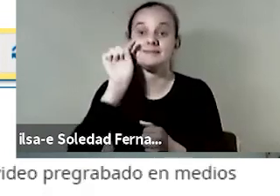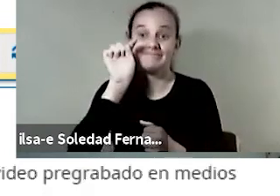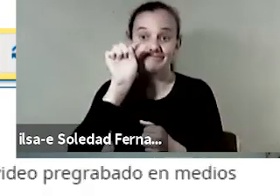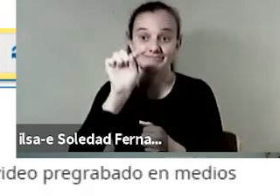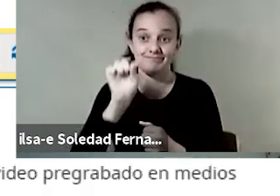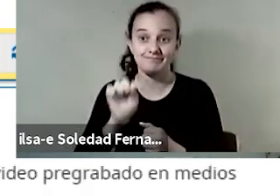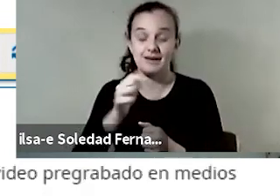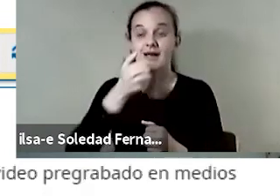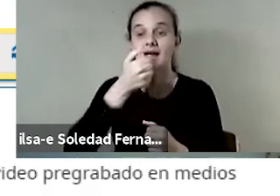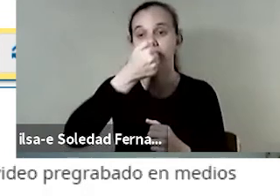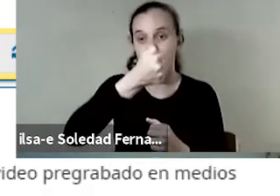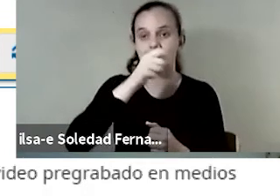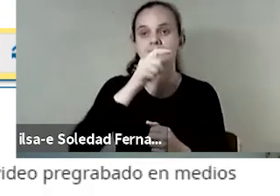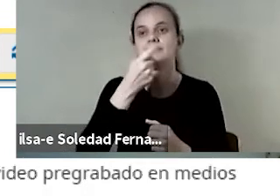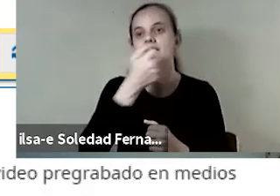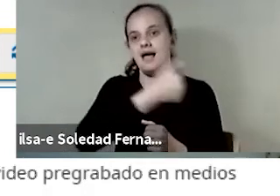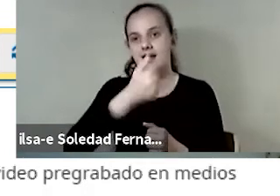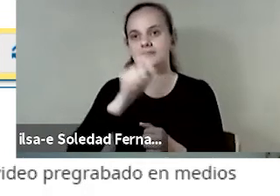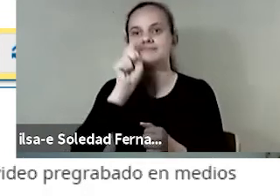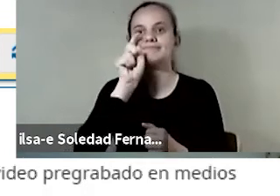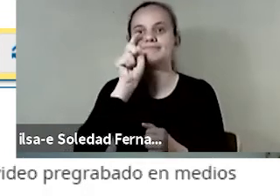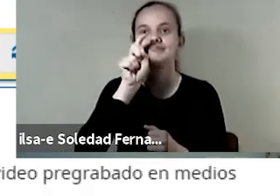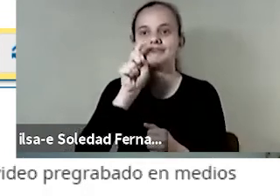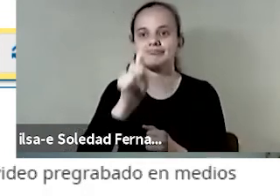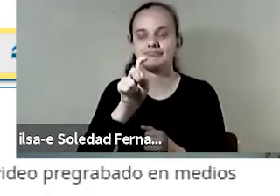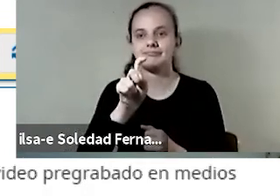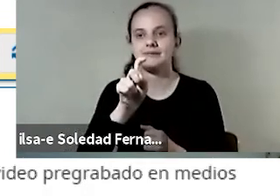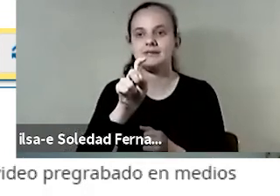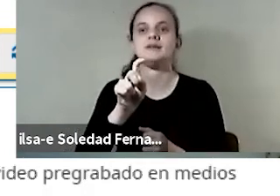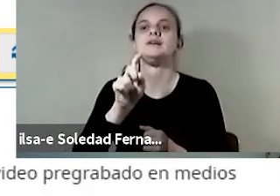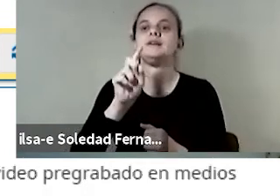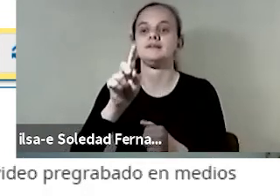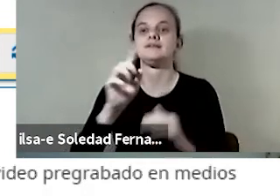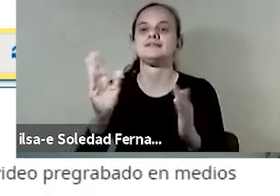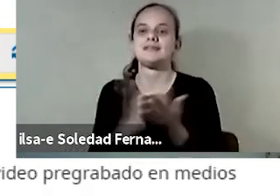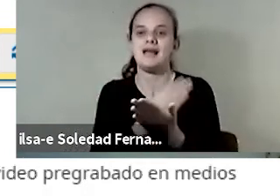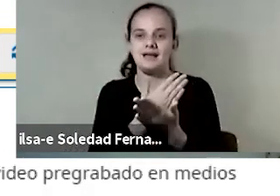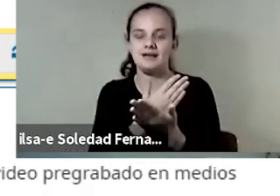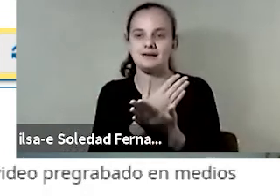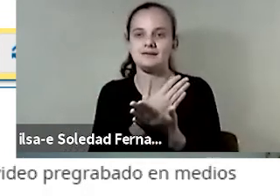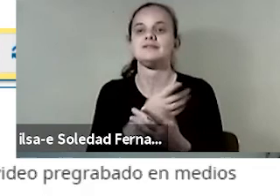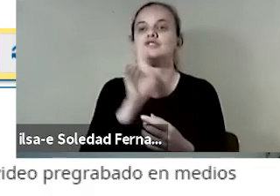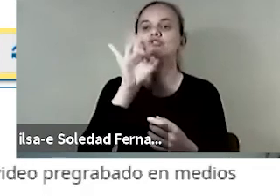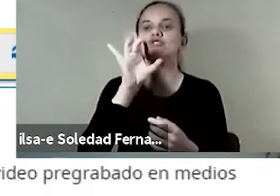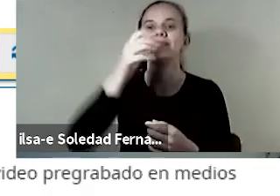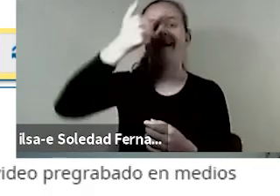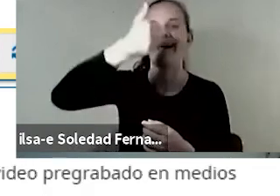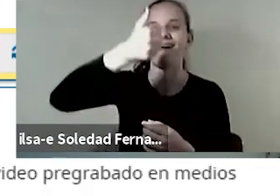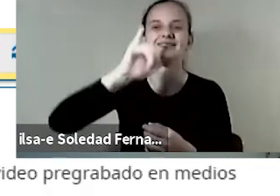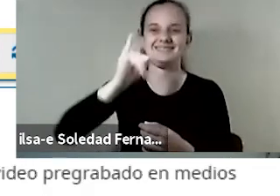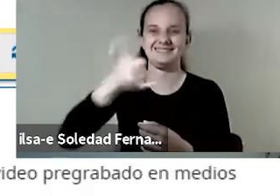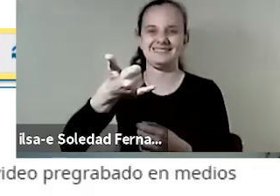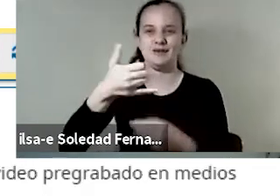de nivel A. Entonces podríamos simplemente deschequear las de nivel AA y las de nivel AAA y quedarnos solos